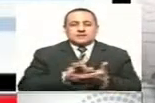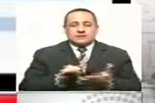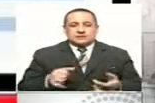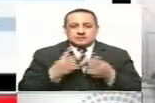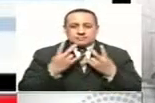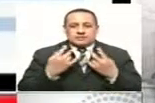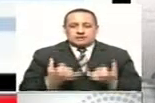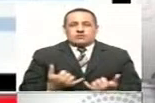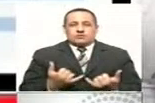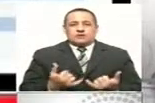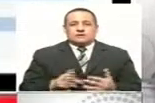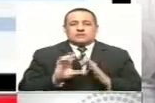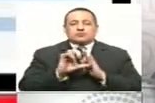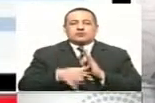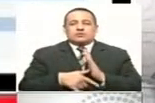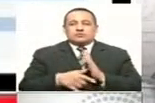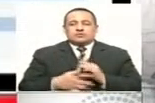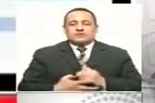Luego